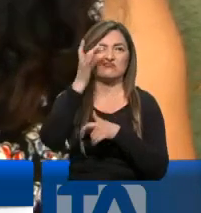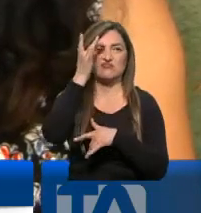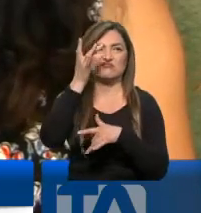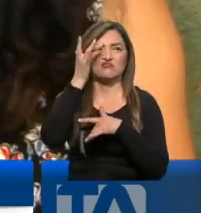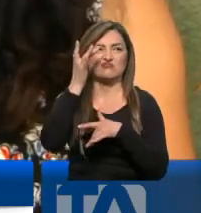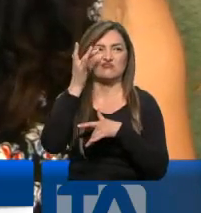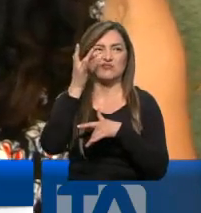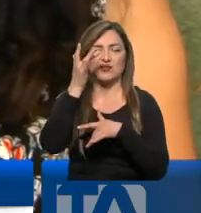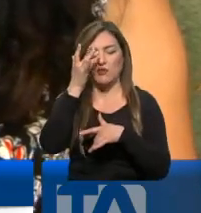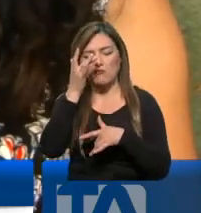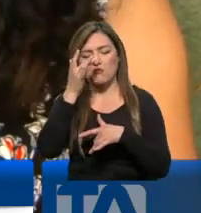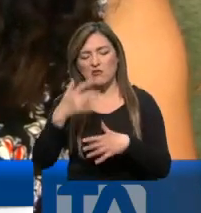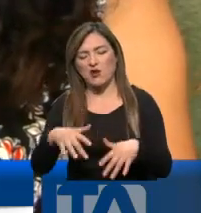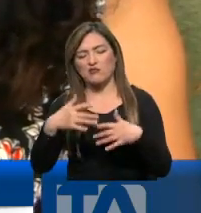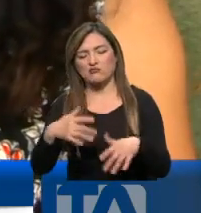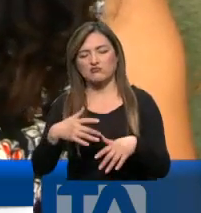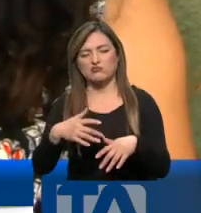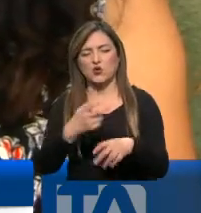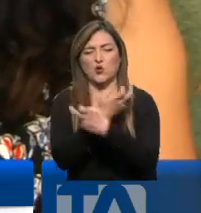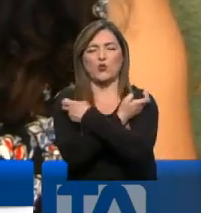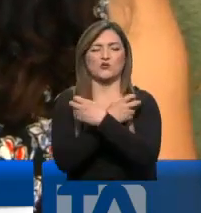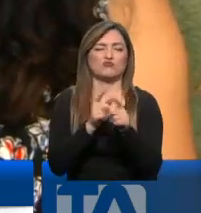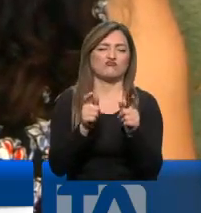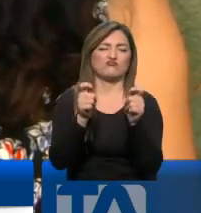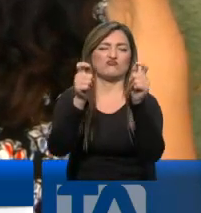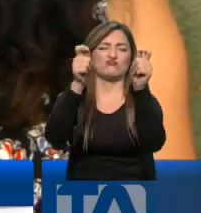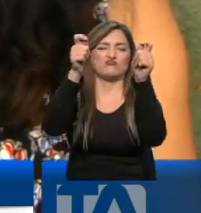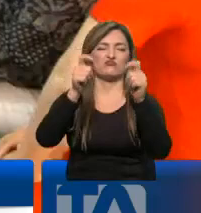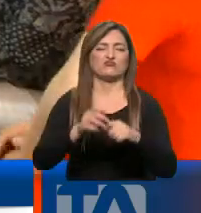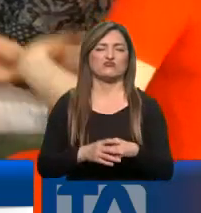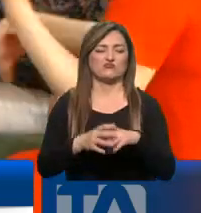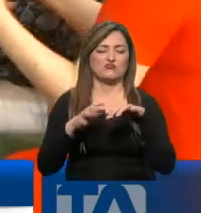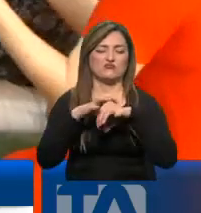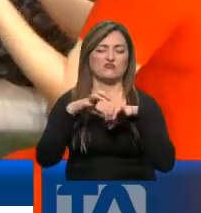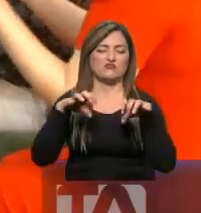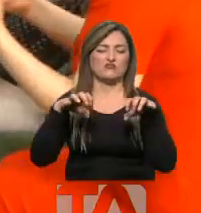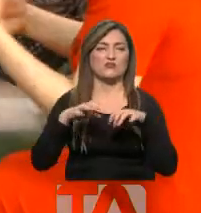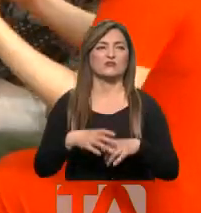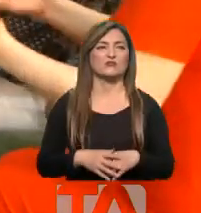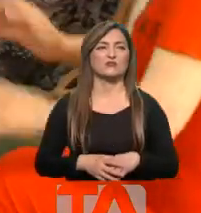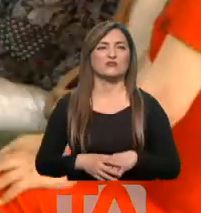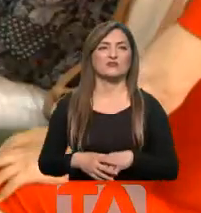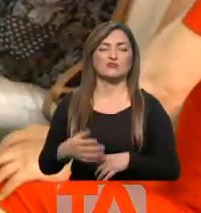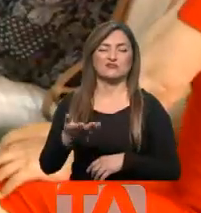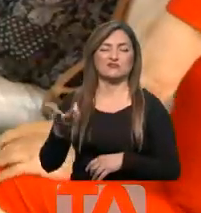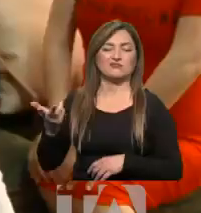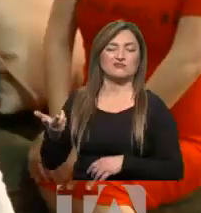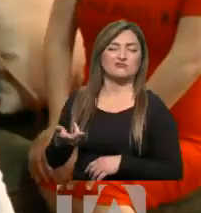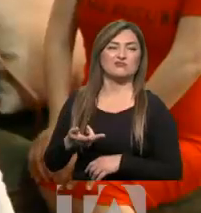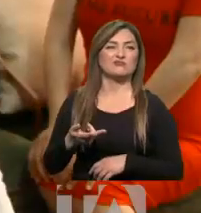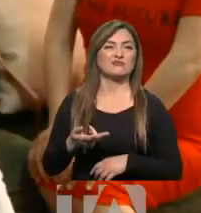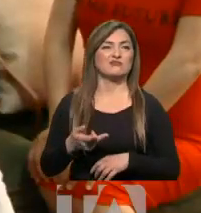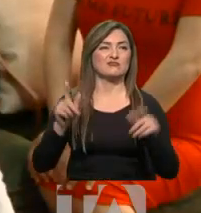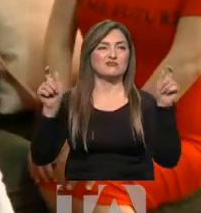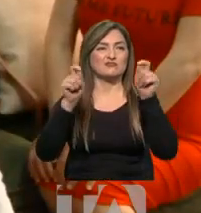enfermedades degenerativas, como la osteoporosis, la artrosis. Tatiana, Jocelyn, Sandy y Marcela forman parte